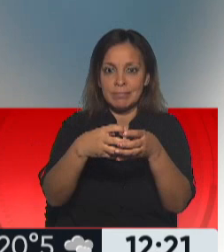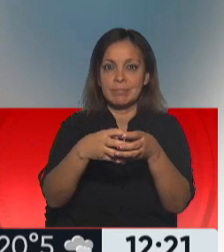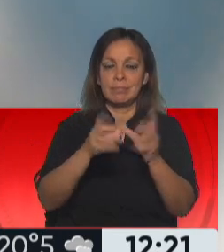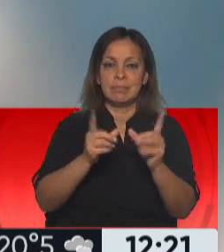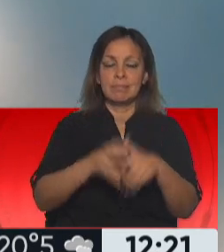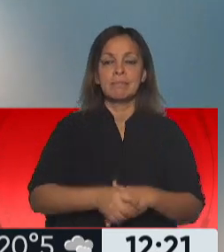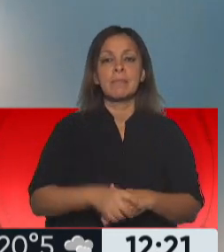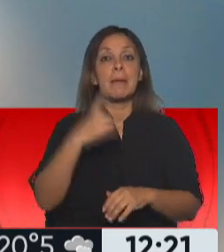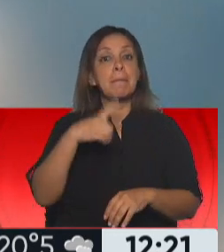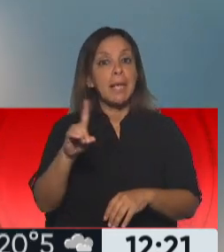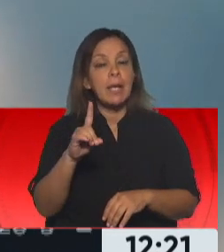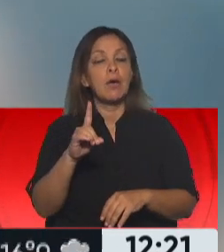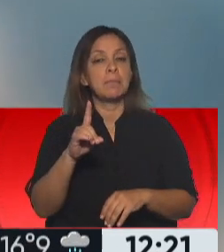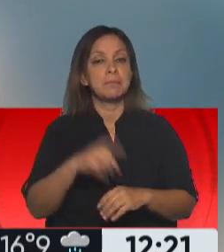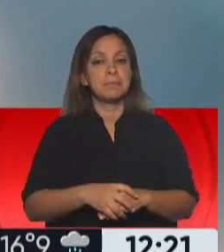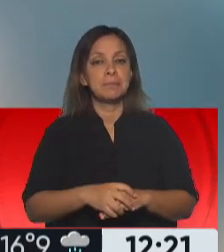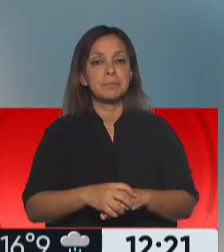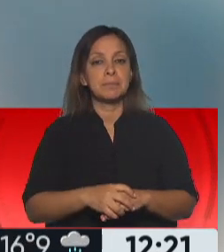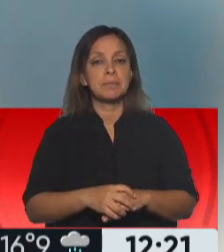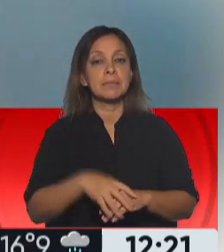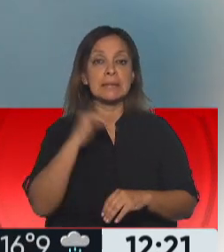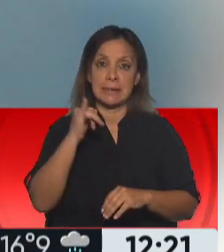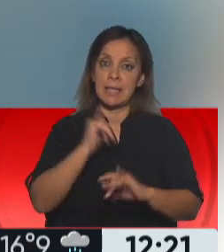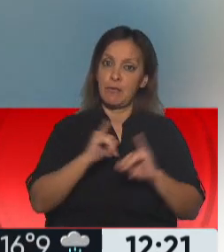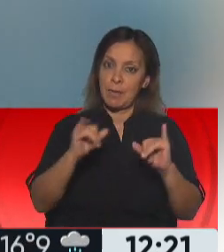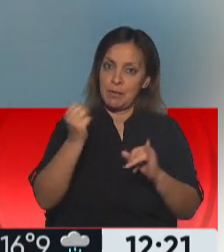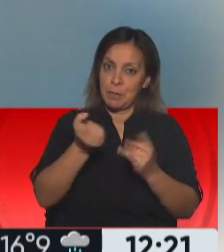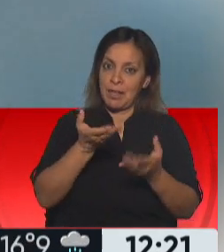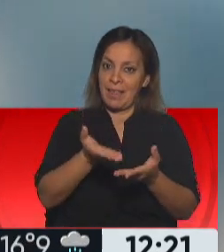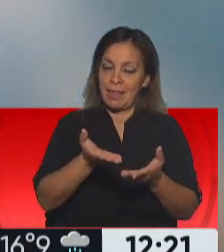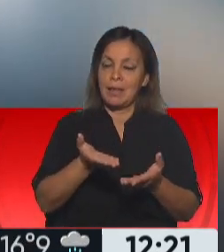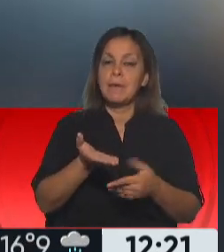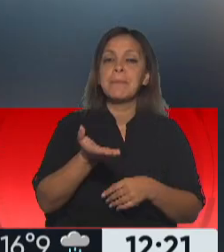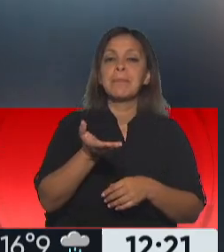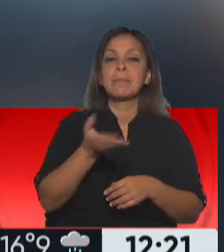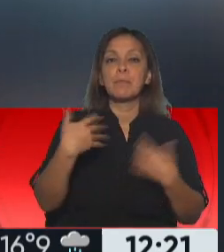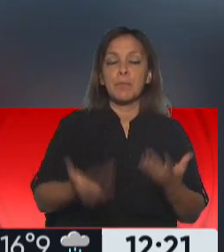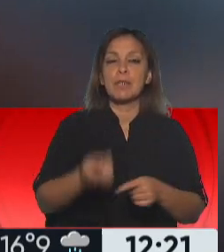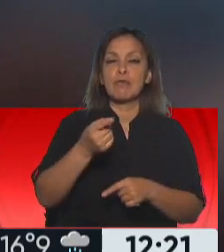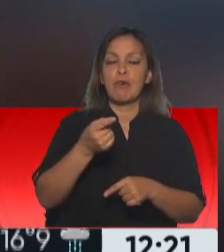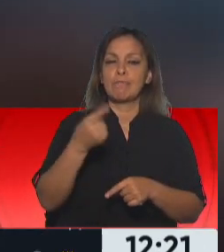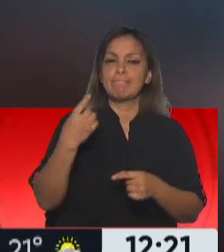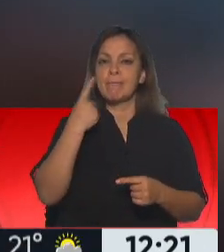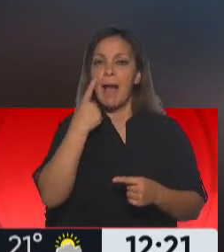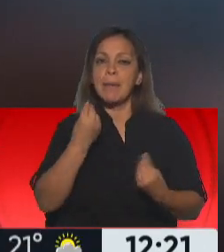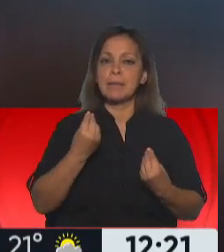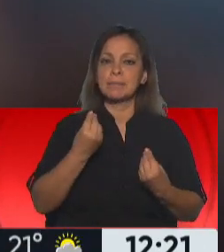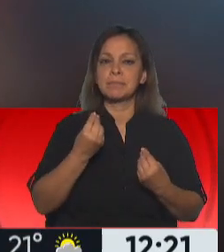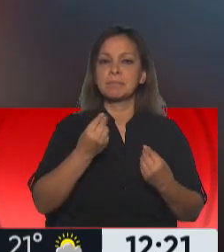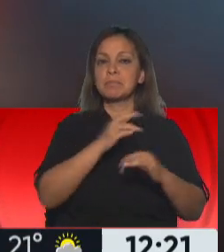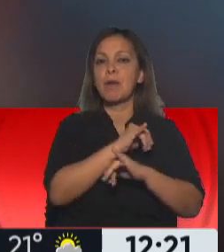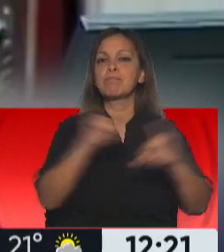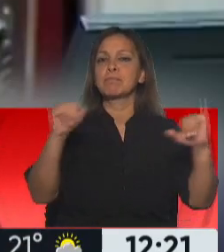lo cierto es que es un dato. Uno hay que esperar finalmente qué es lo que dicen